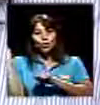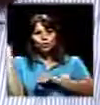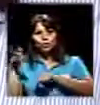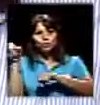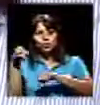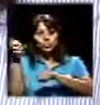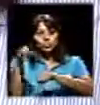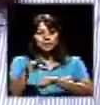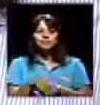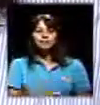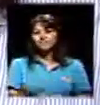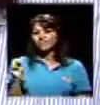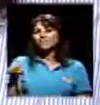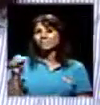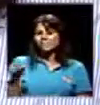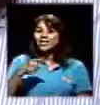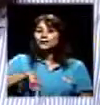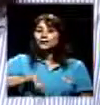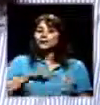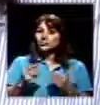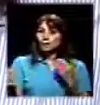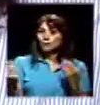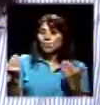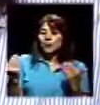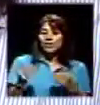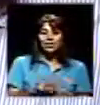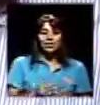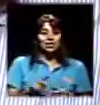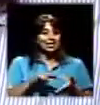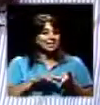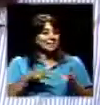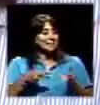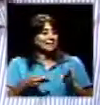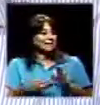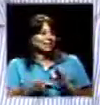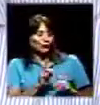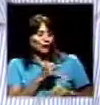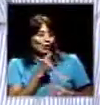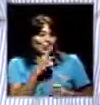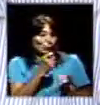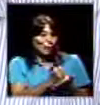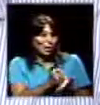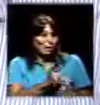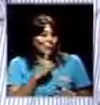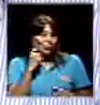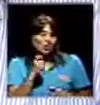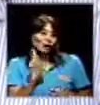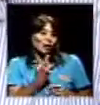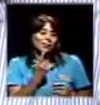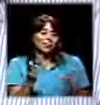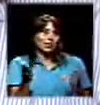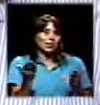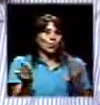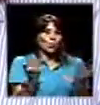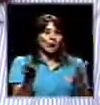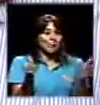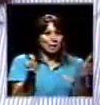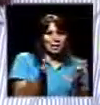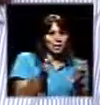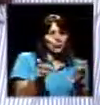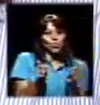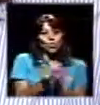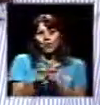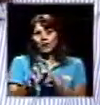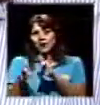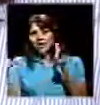Sí, no, nosotros estamos comparando. Y mega es grande, no quise decir una marca. Sí. No estamos comparando una